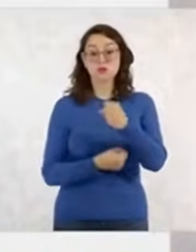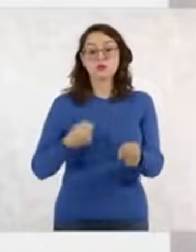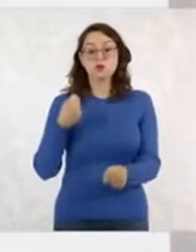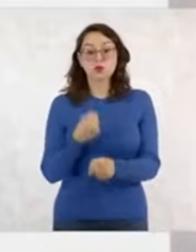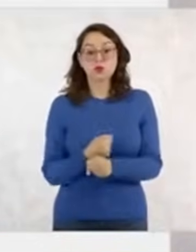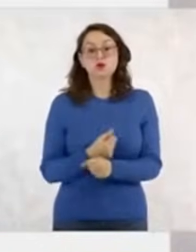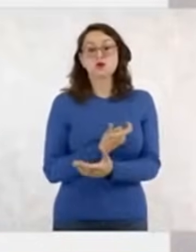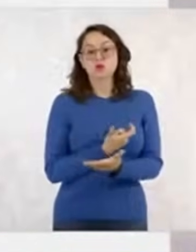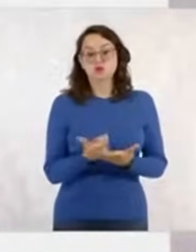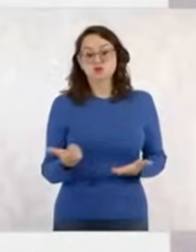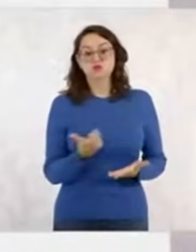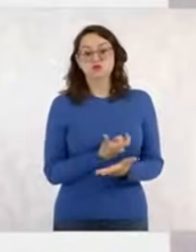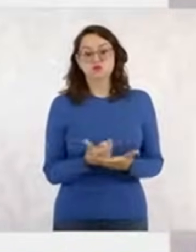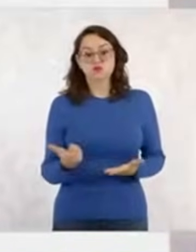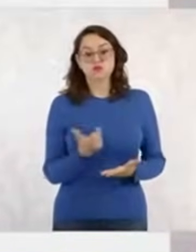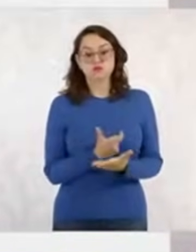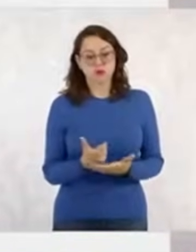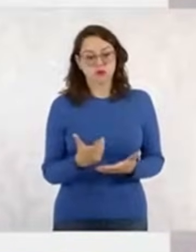recuperado